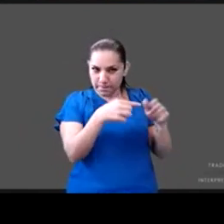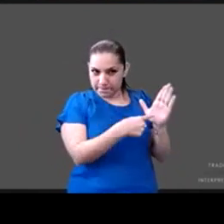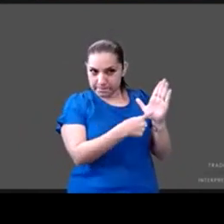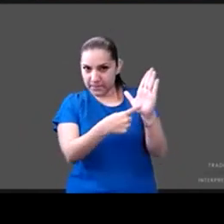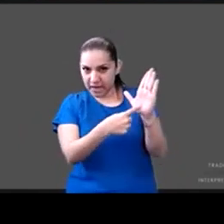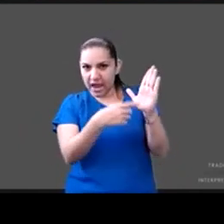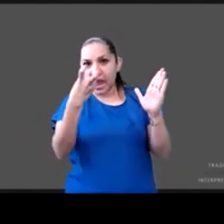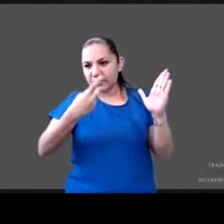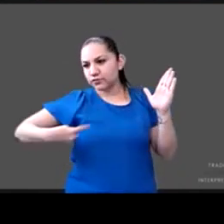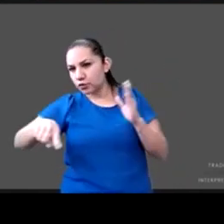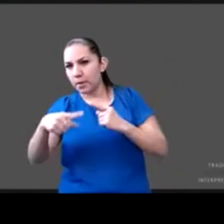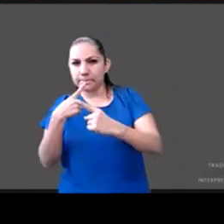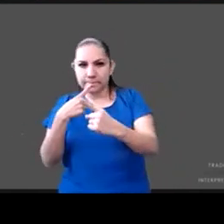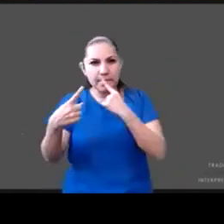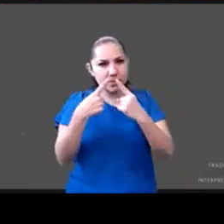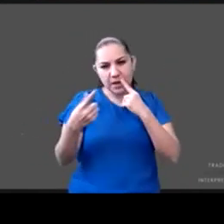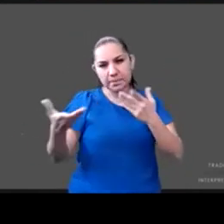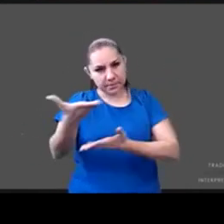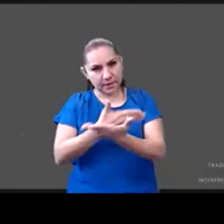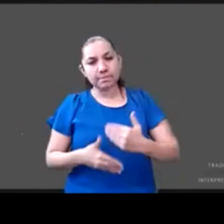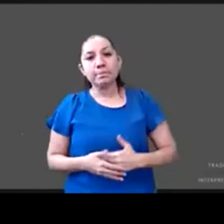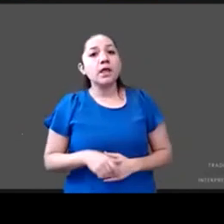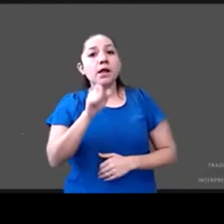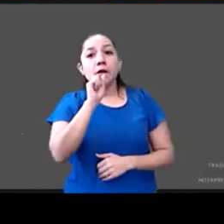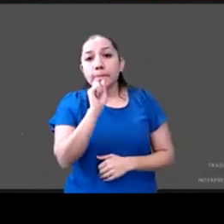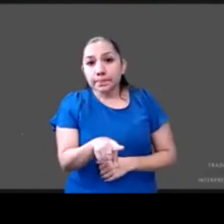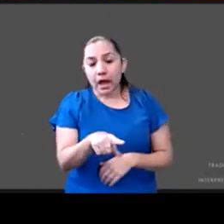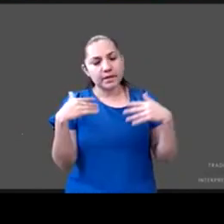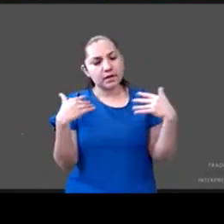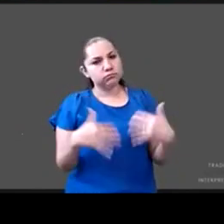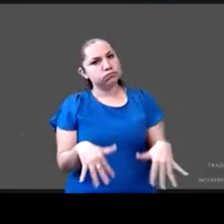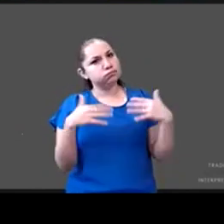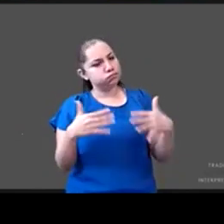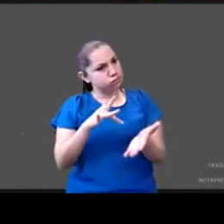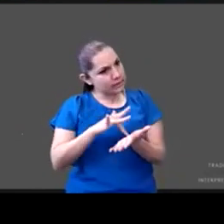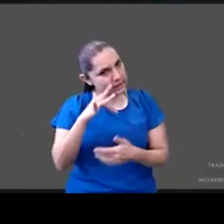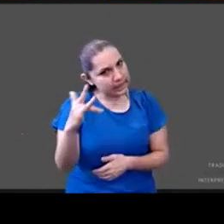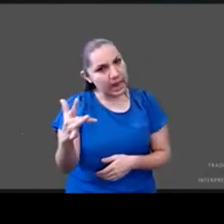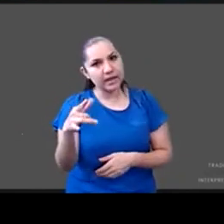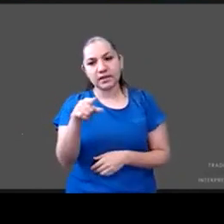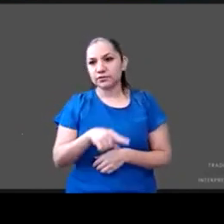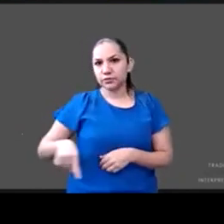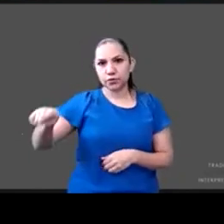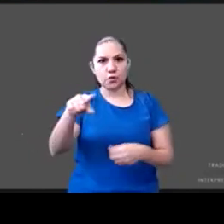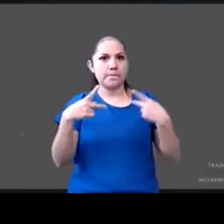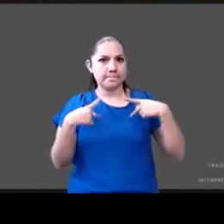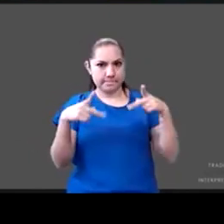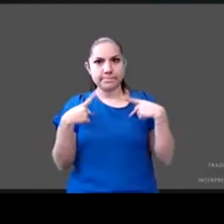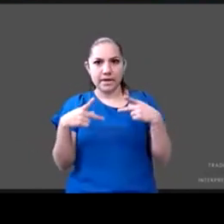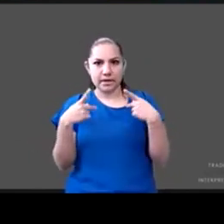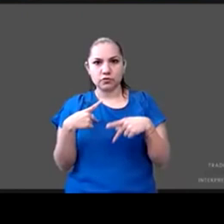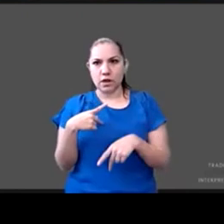También agradecer el invaluable apoyo, además voluntario, que hicieron muchísimas